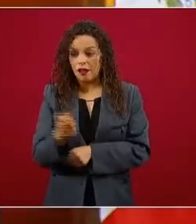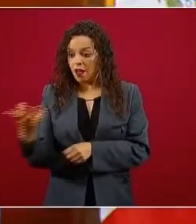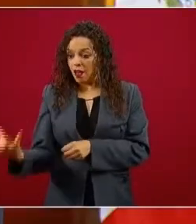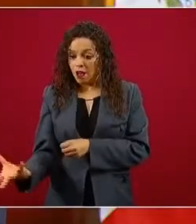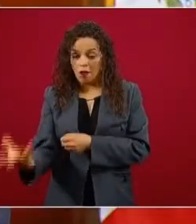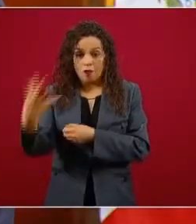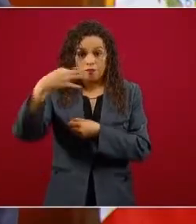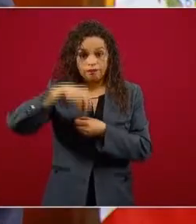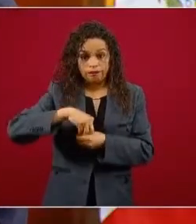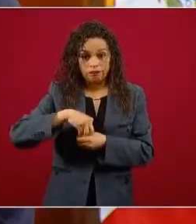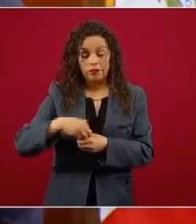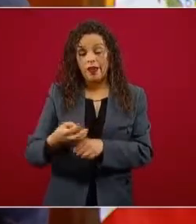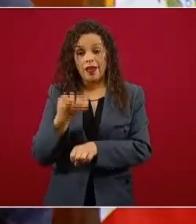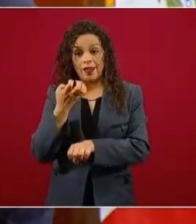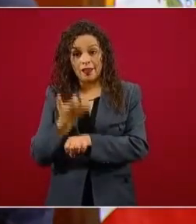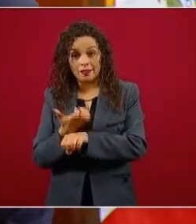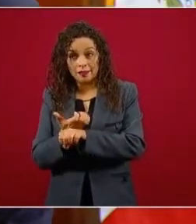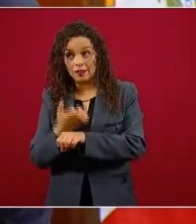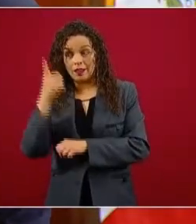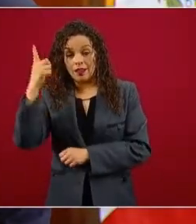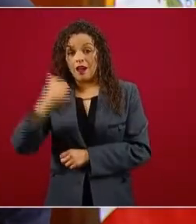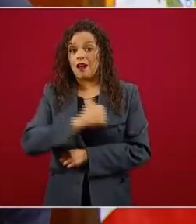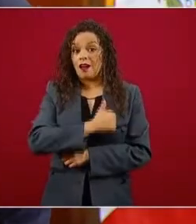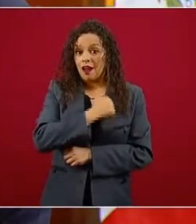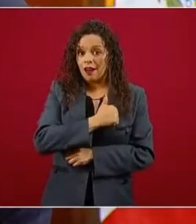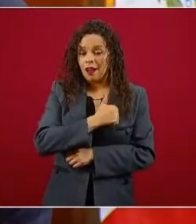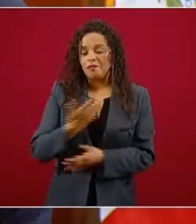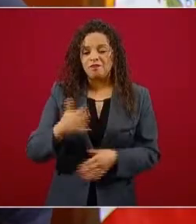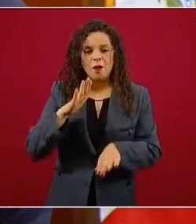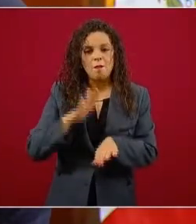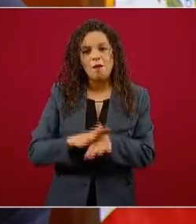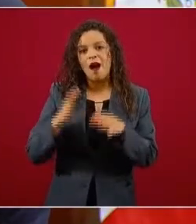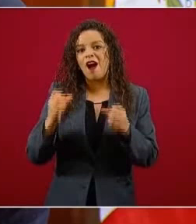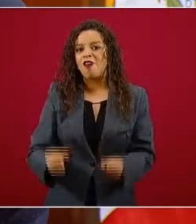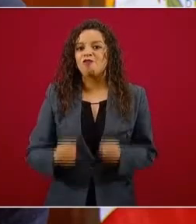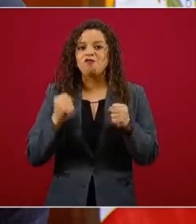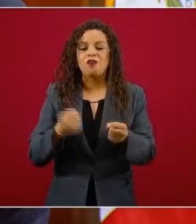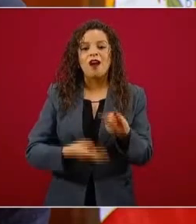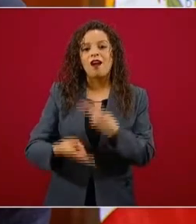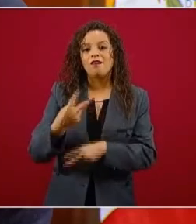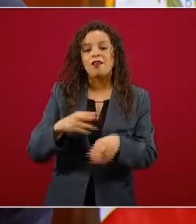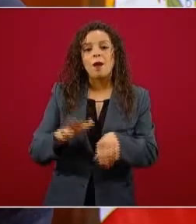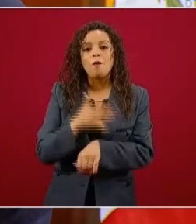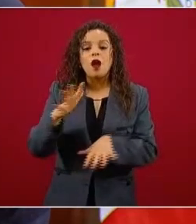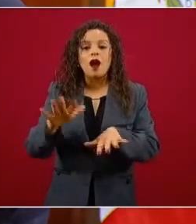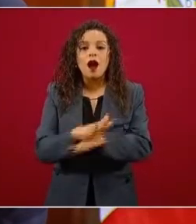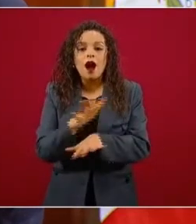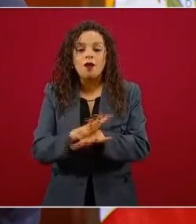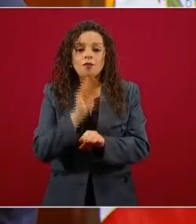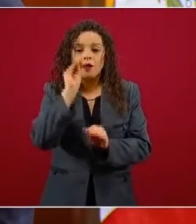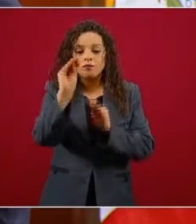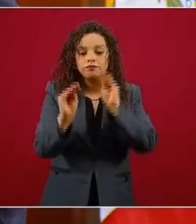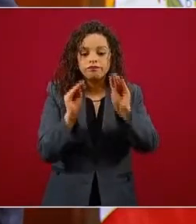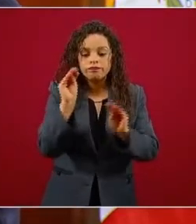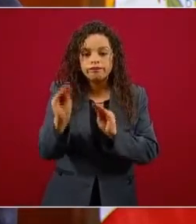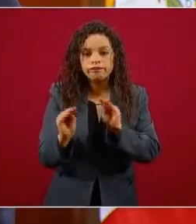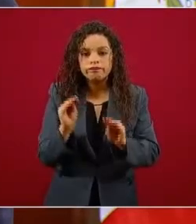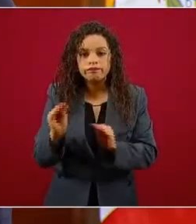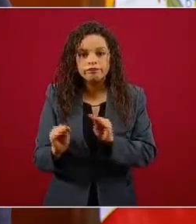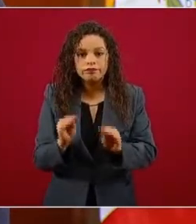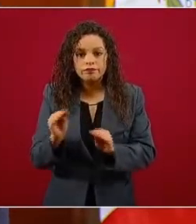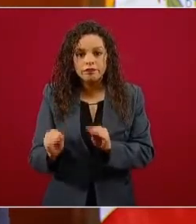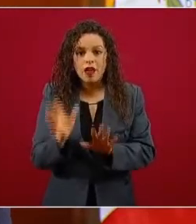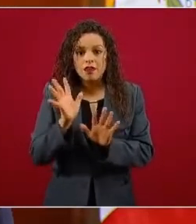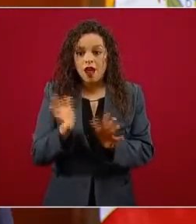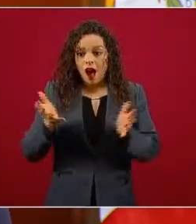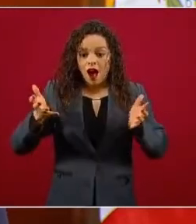Canadá se fortalecerán por los reacomodos que se están llevando